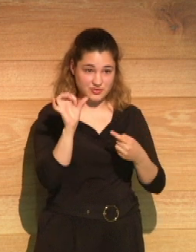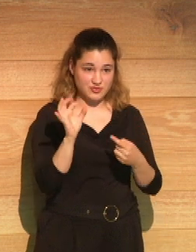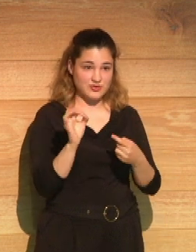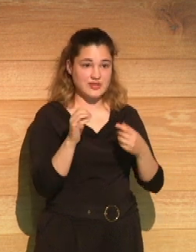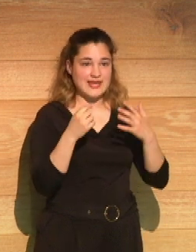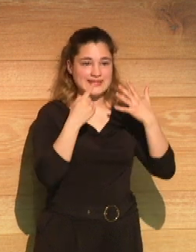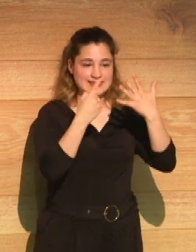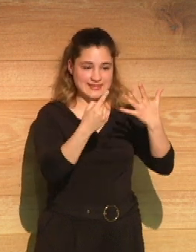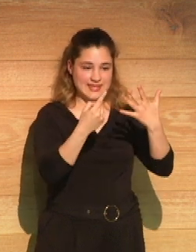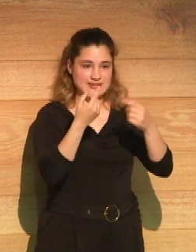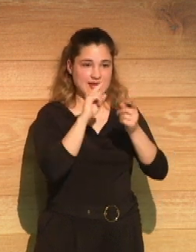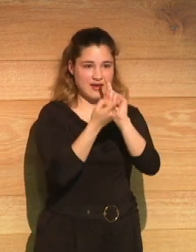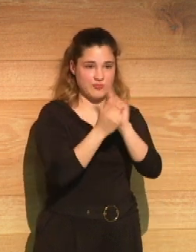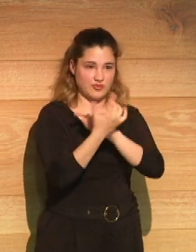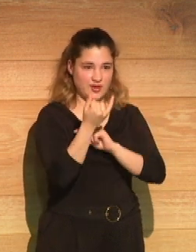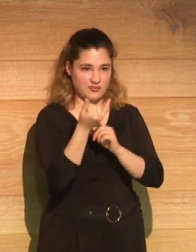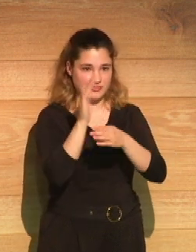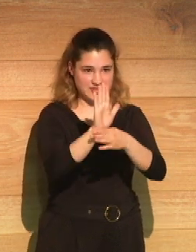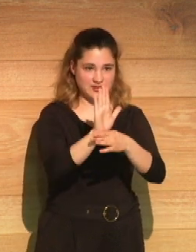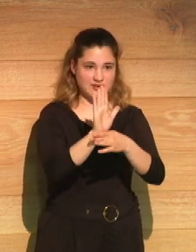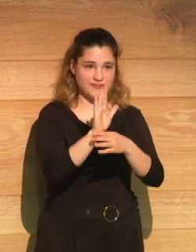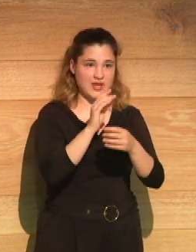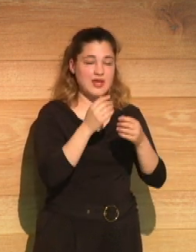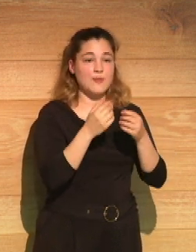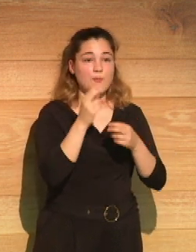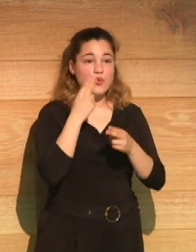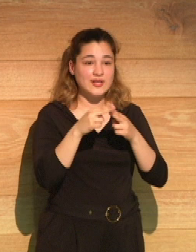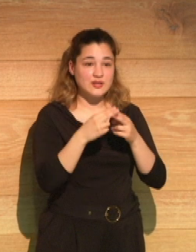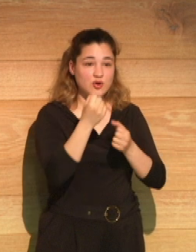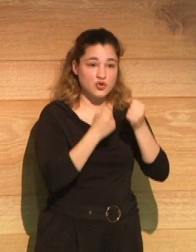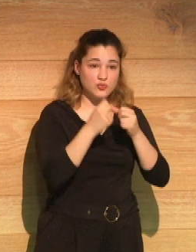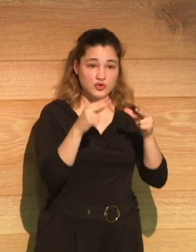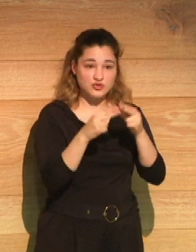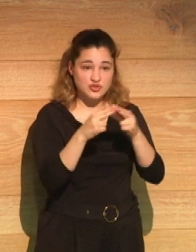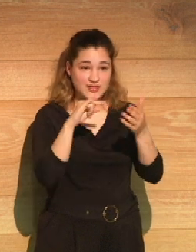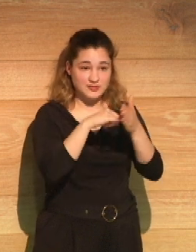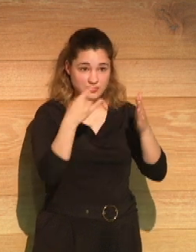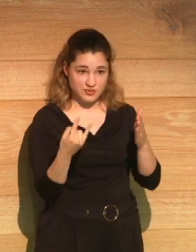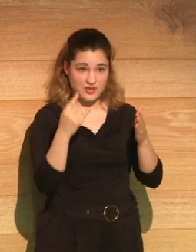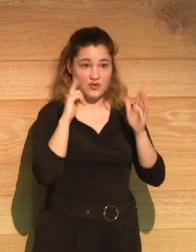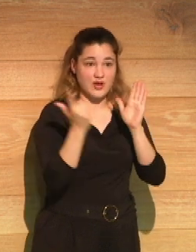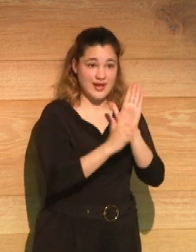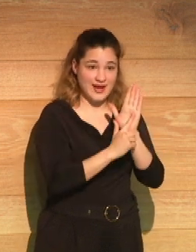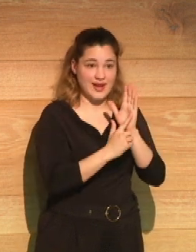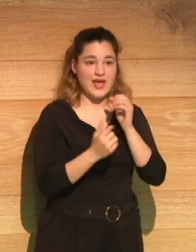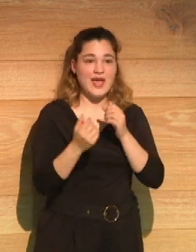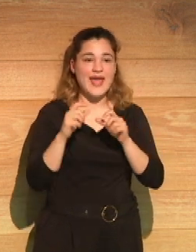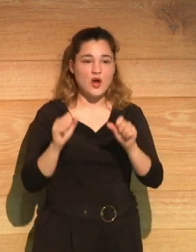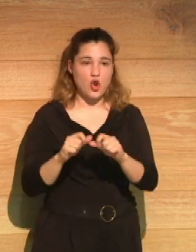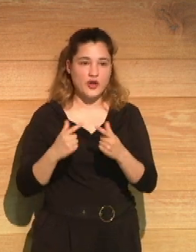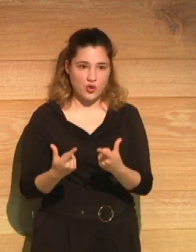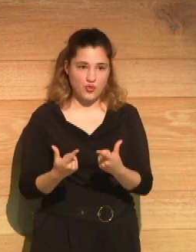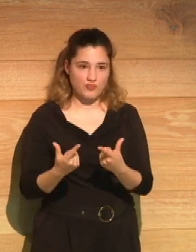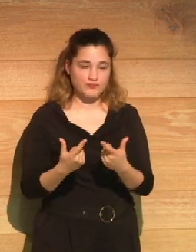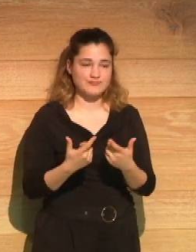cambio: político, económico, social, tecnológico, legal, ecológico.